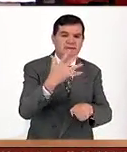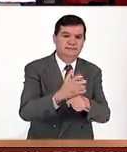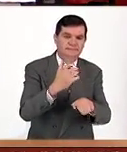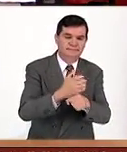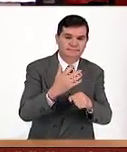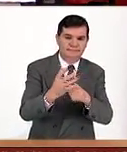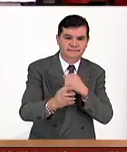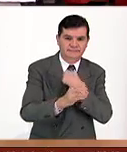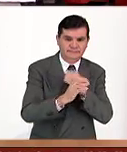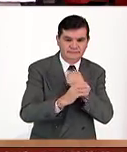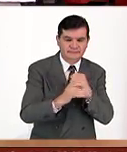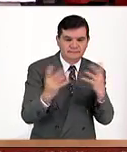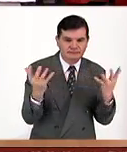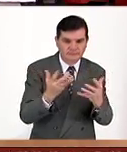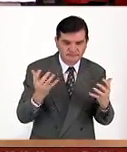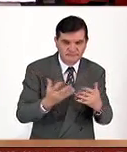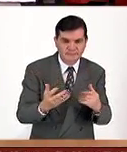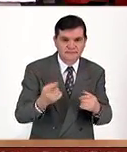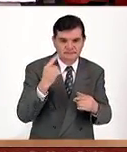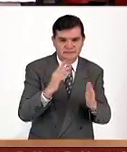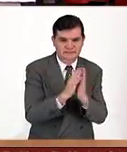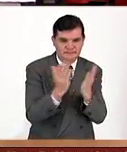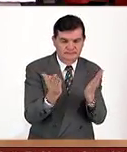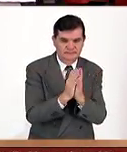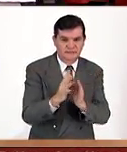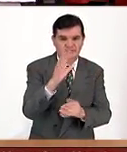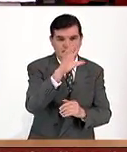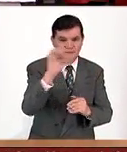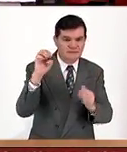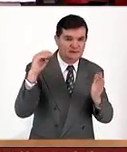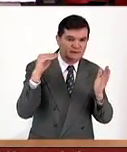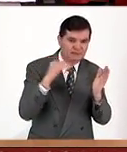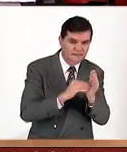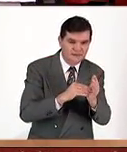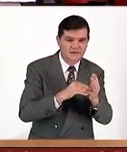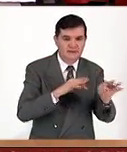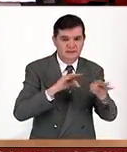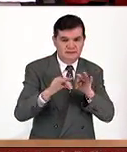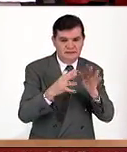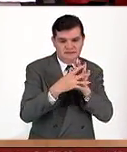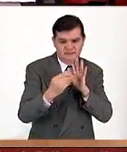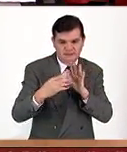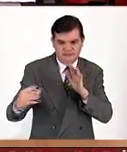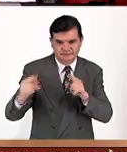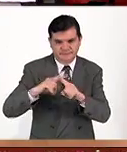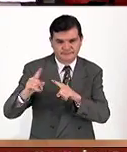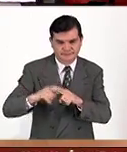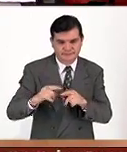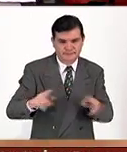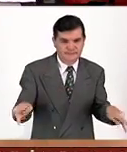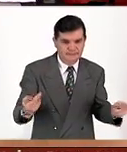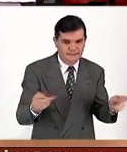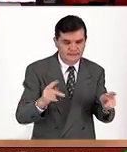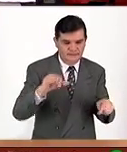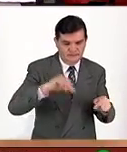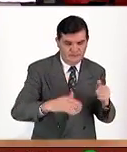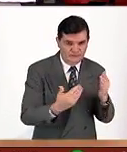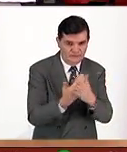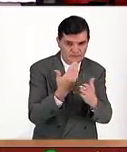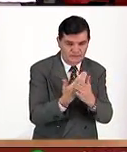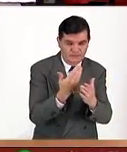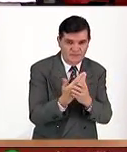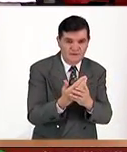edición nos comentaba. Así es, del ya libro. 500,000 ejemplares o copias vendidas y en este momento